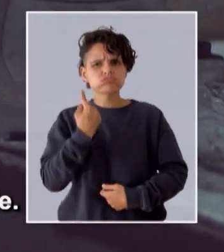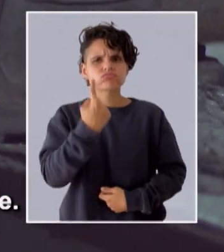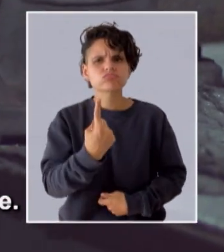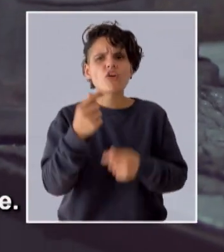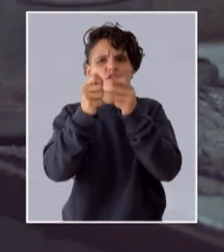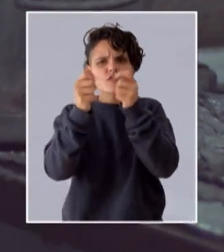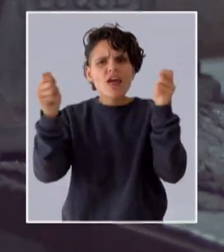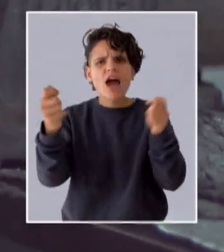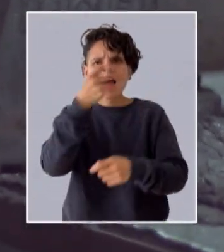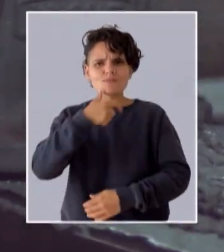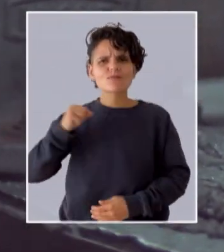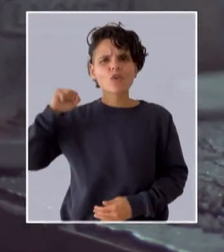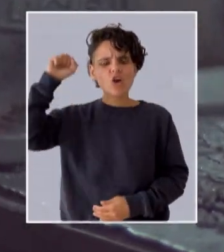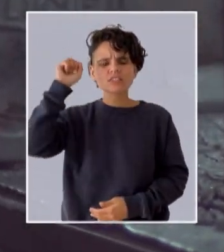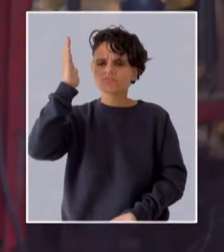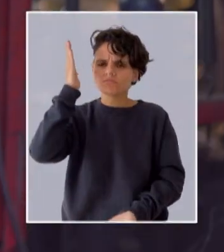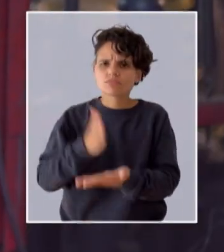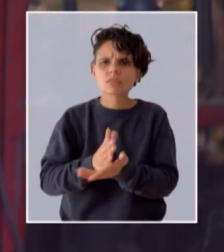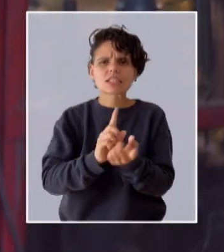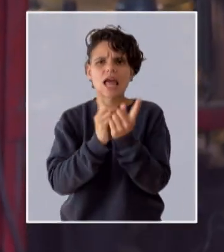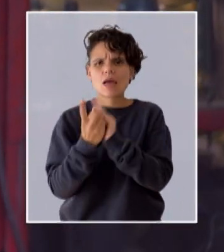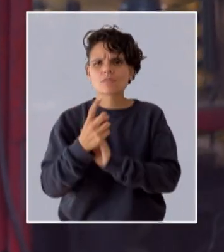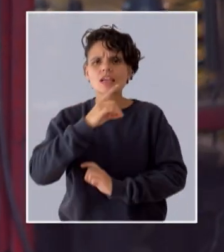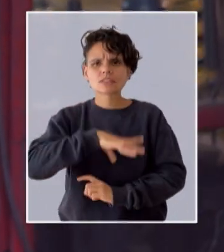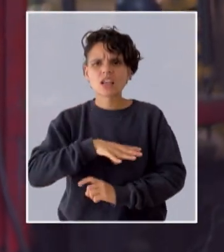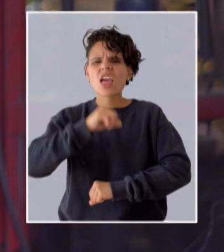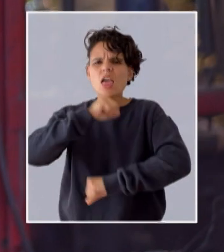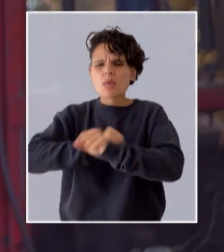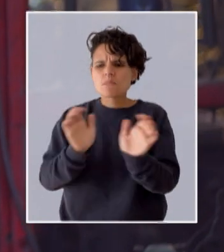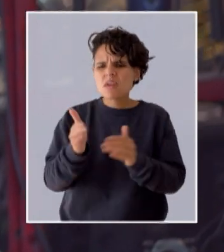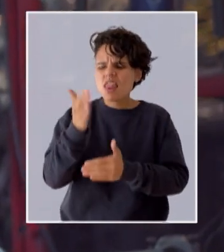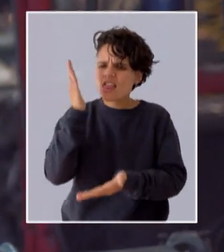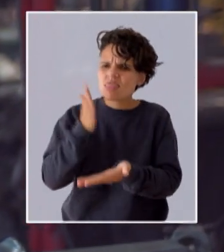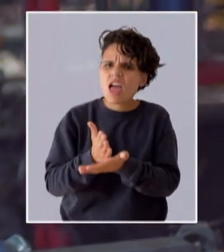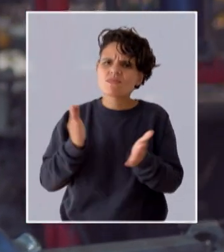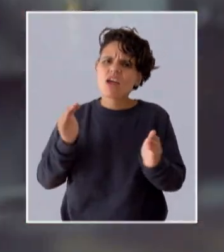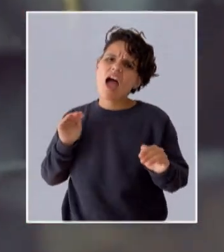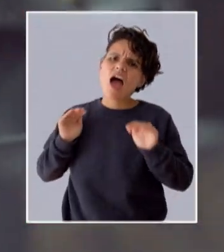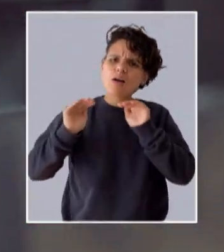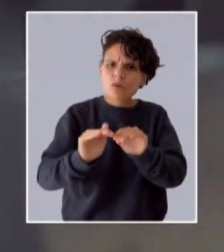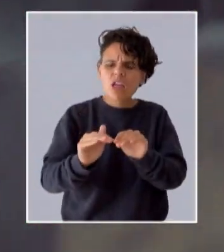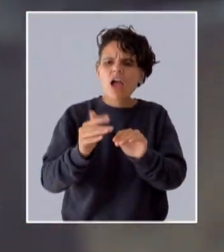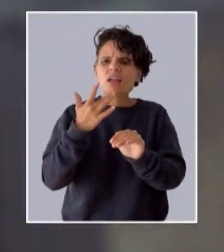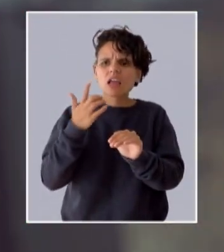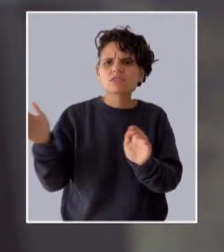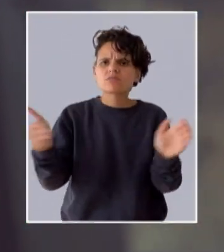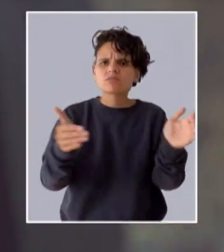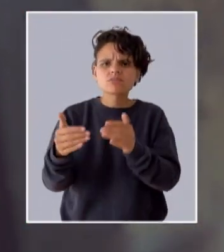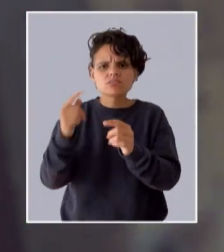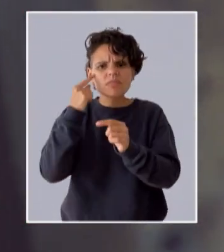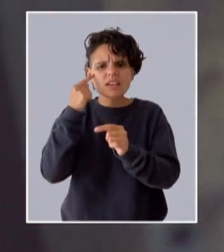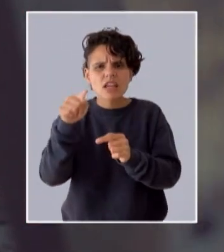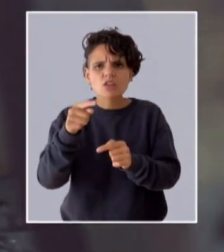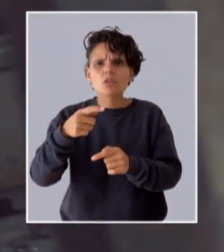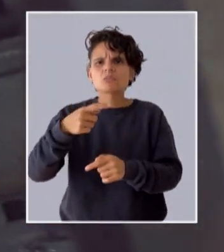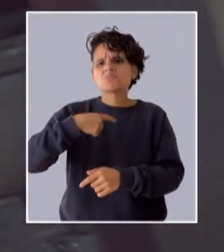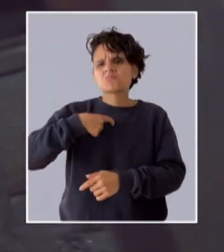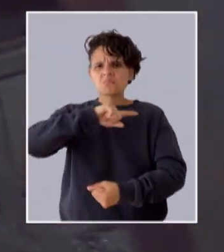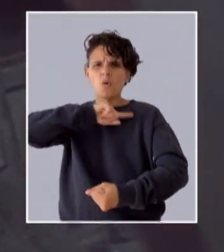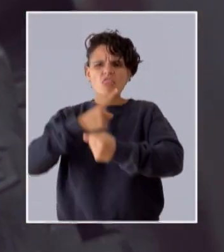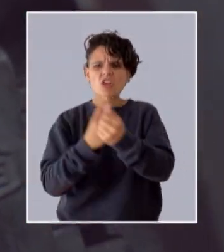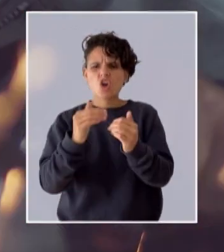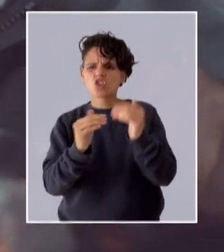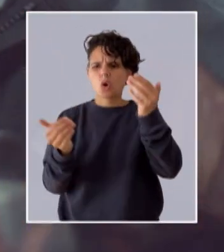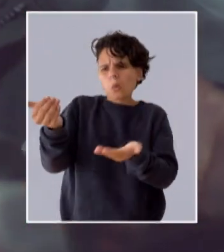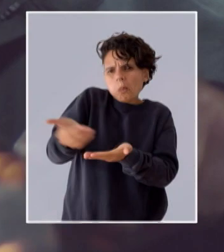quiero que Chile cambie. Necesitamos que se apoye a las pymes. Necesitamos industrializar el país y estar todos considerados. Que se acaben los paraísos fiscales para los poderosos.